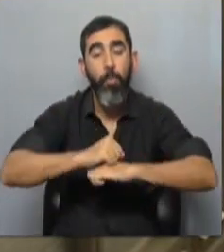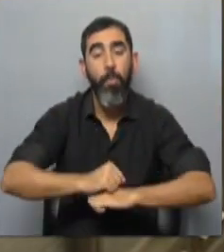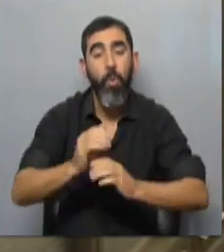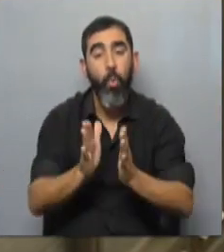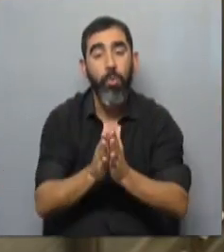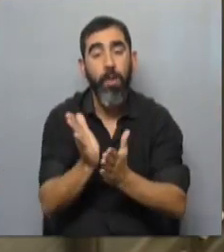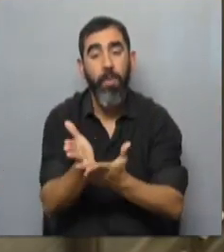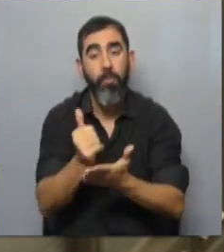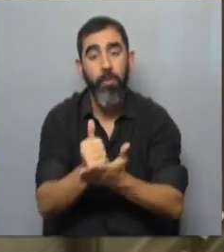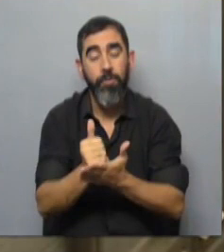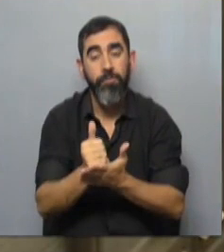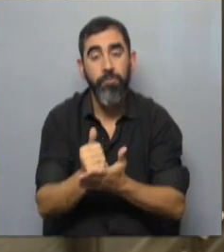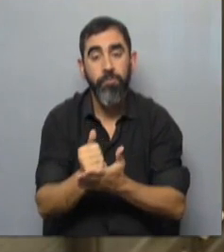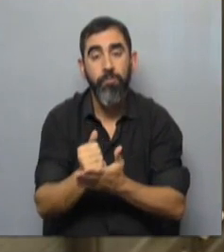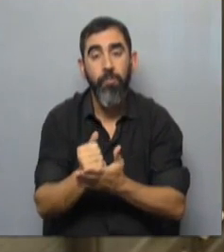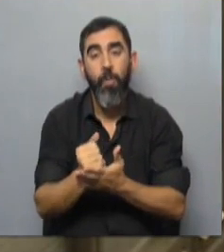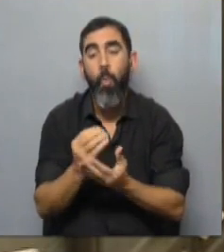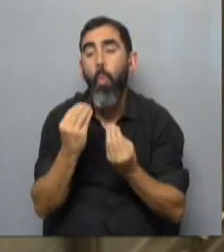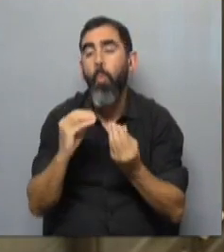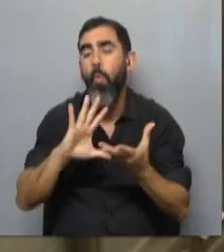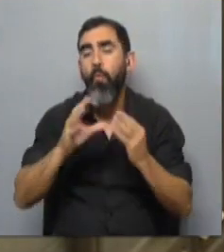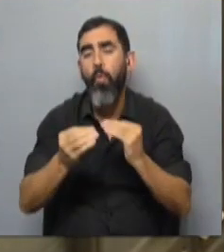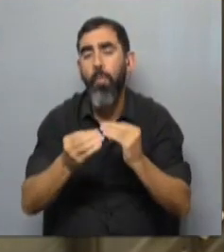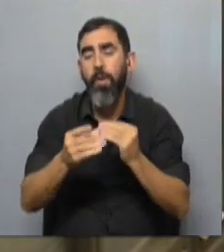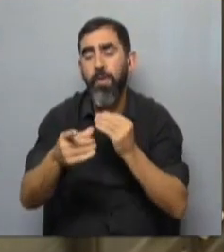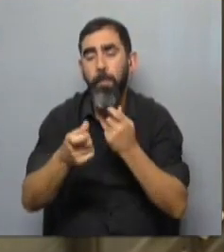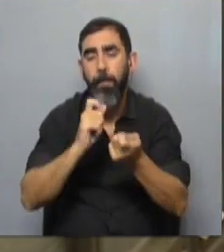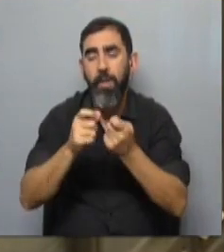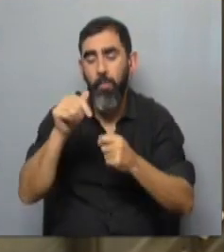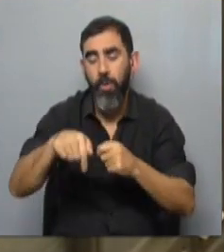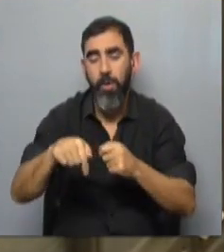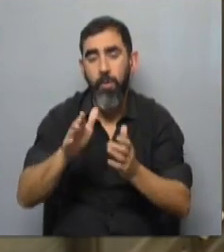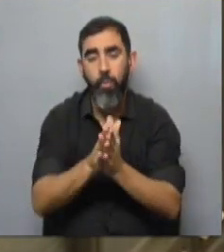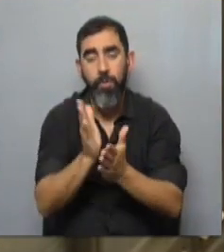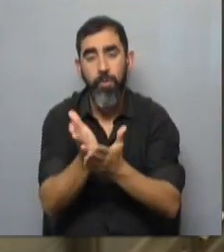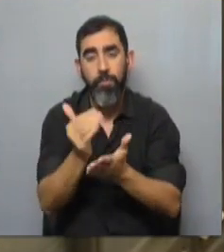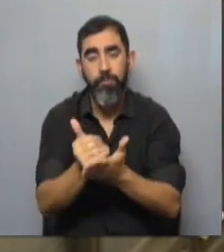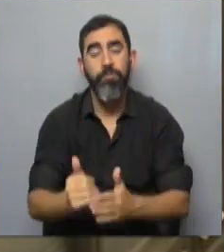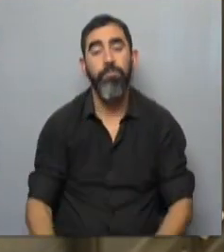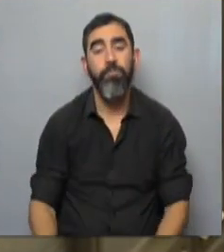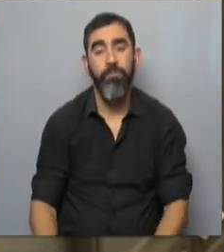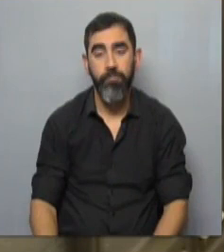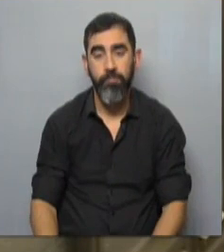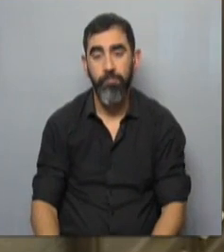Junta Departamental cuál será el mecanismo y el tratamiento aquí en el Parlamento de la